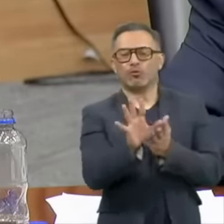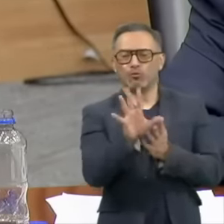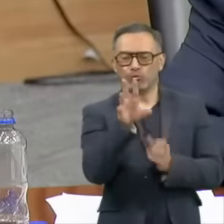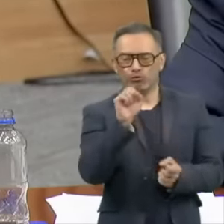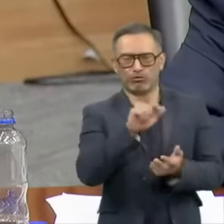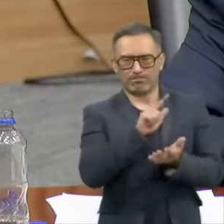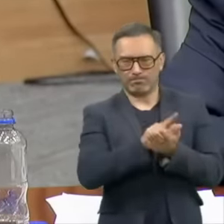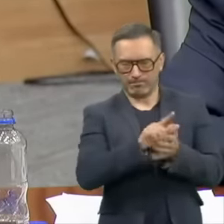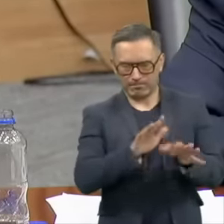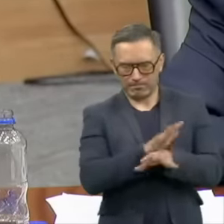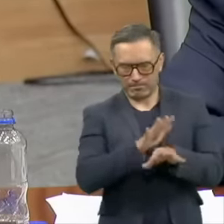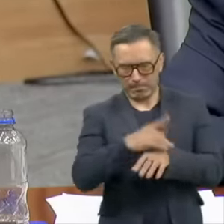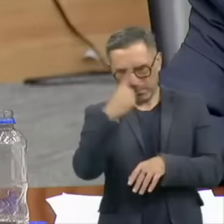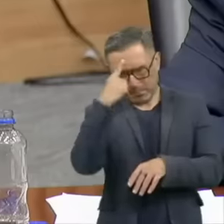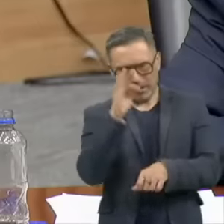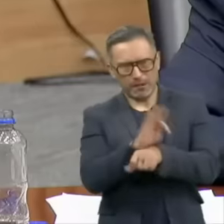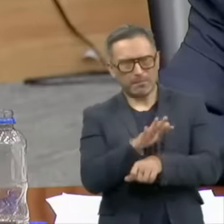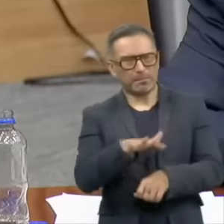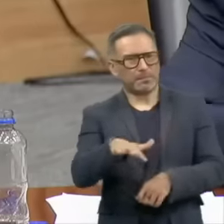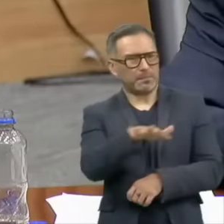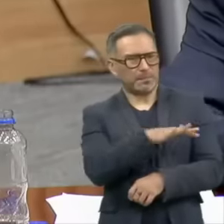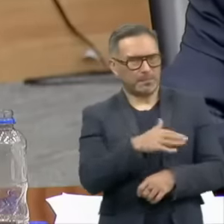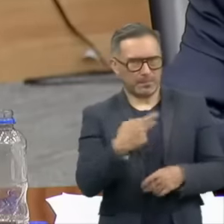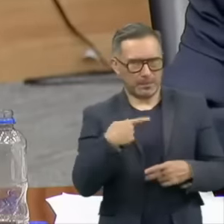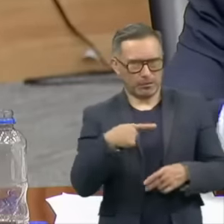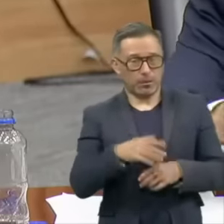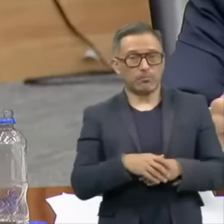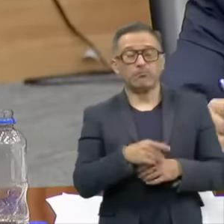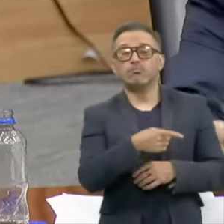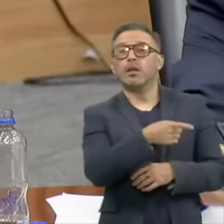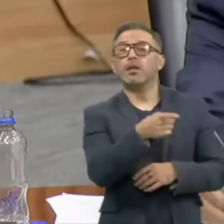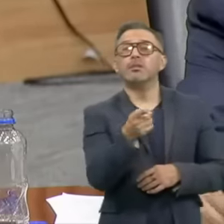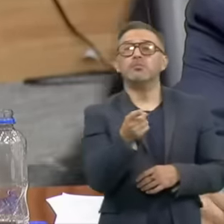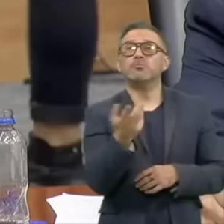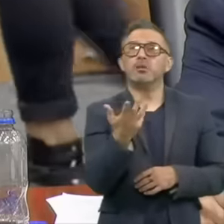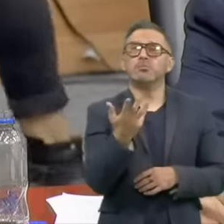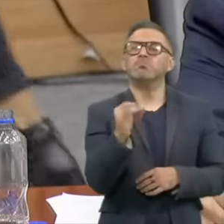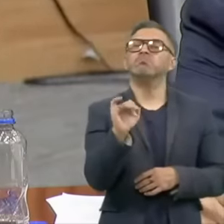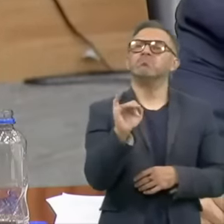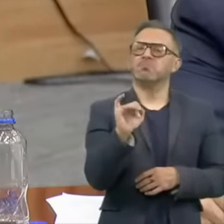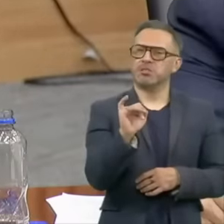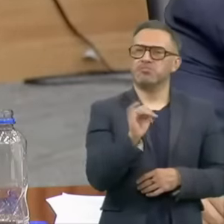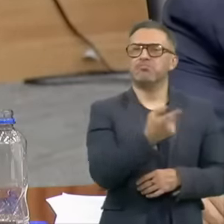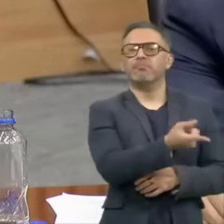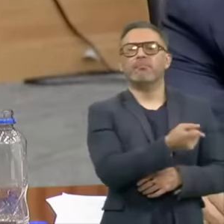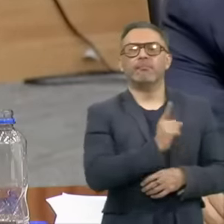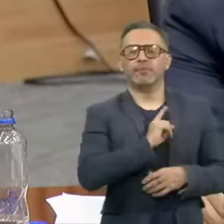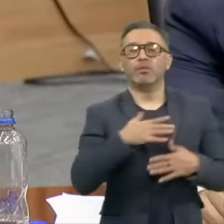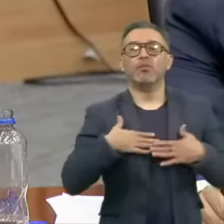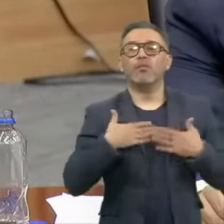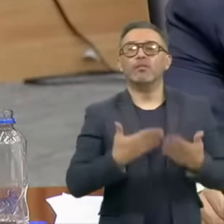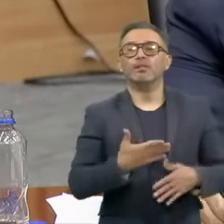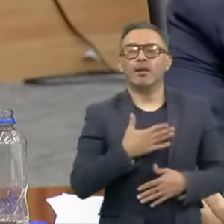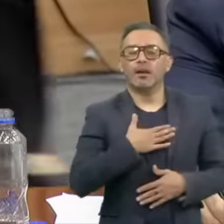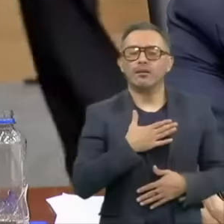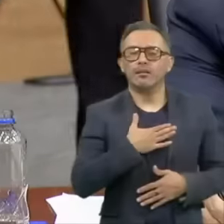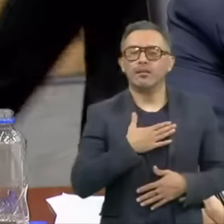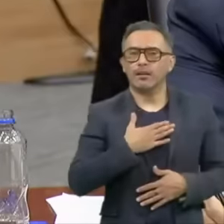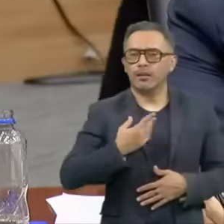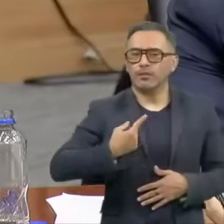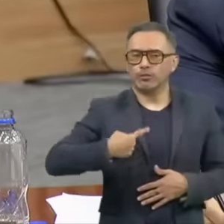en beneficio de la gente. ¿Y qué hizo la gente? Nos dio esa confianza a nosotros.